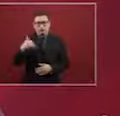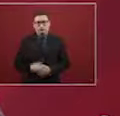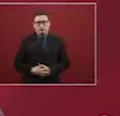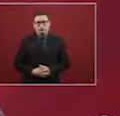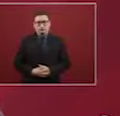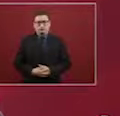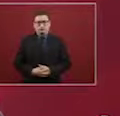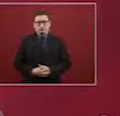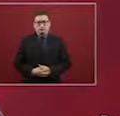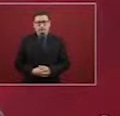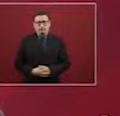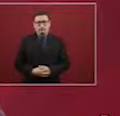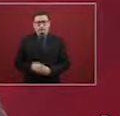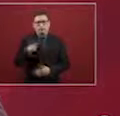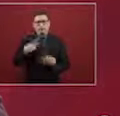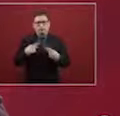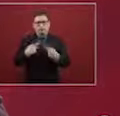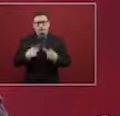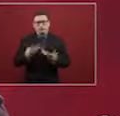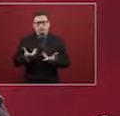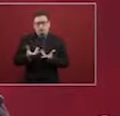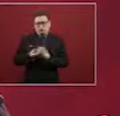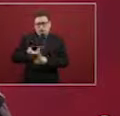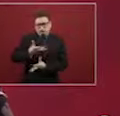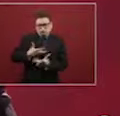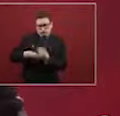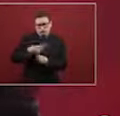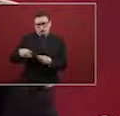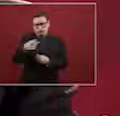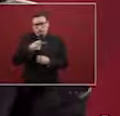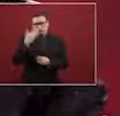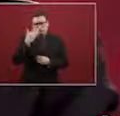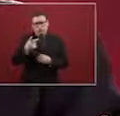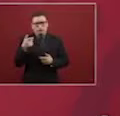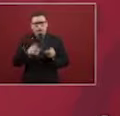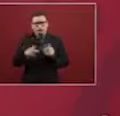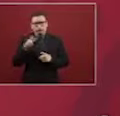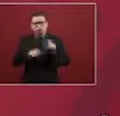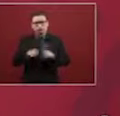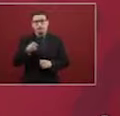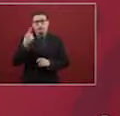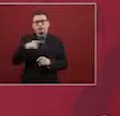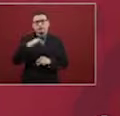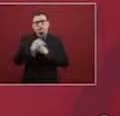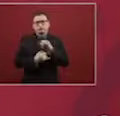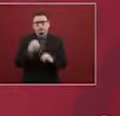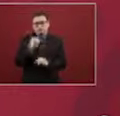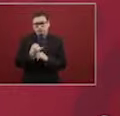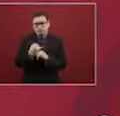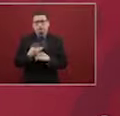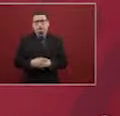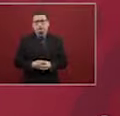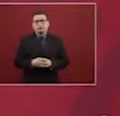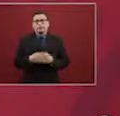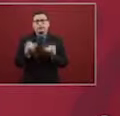El presidente mexicano Andrés Manuel López Obrador dijo que durante la jornada de la cumbre entre líderes de gobierno y empresarios de Estados Unidos y